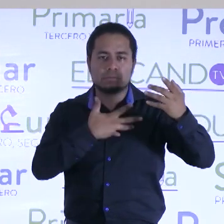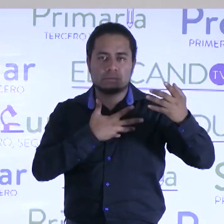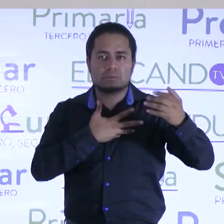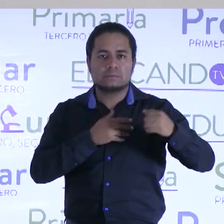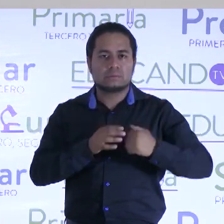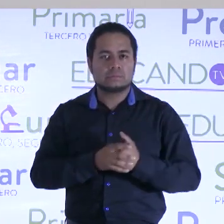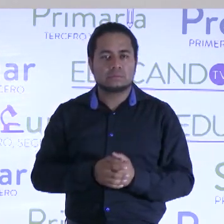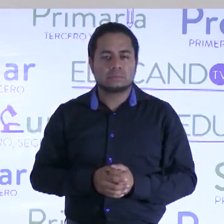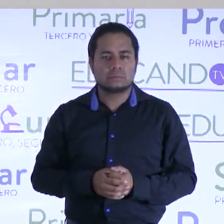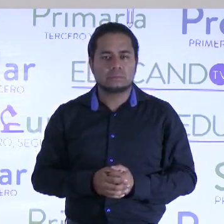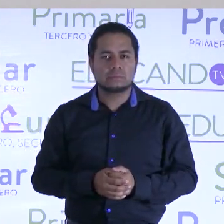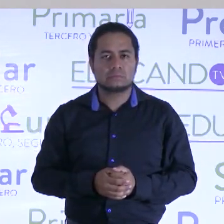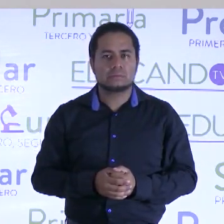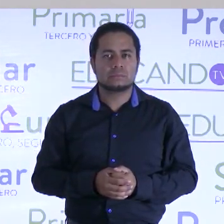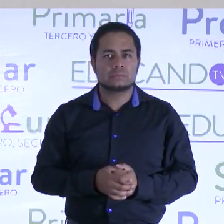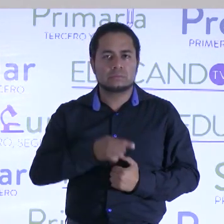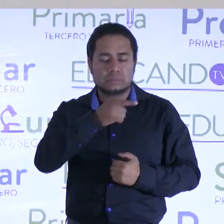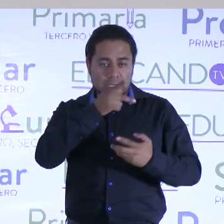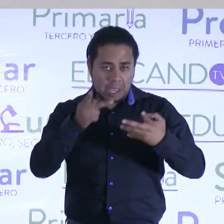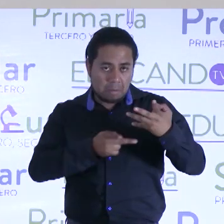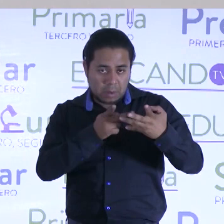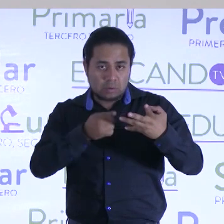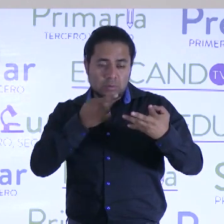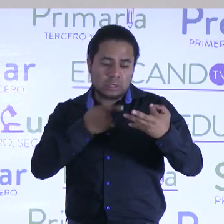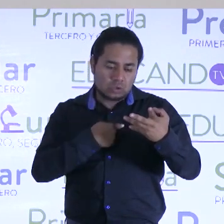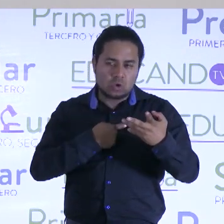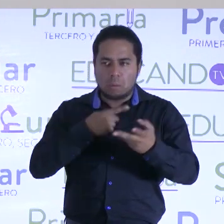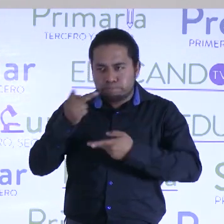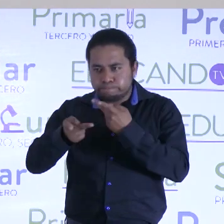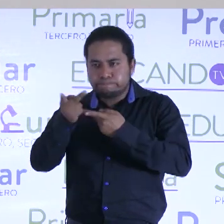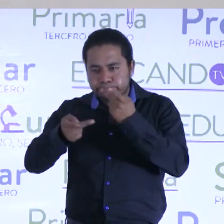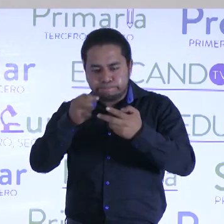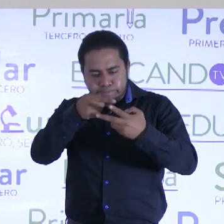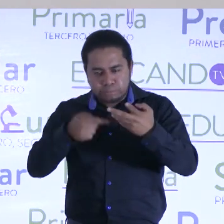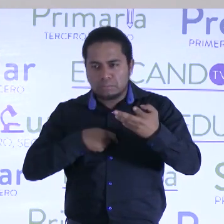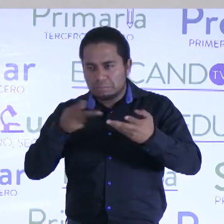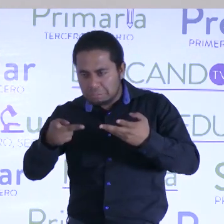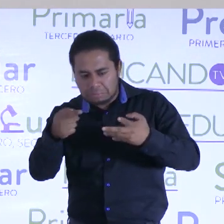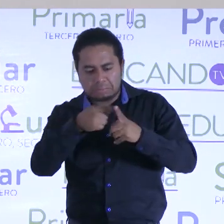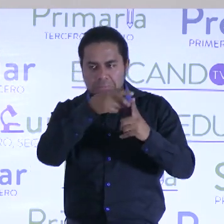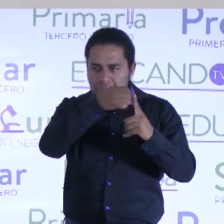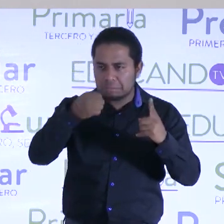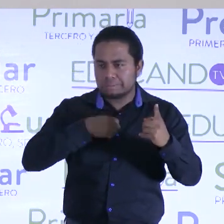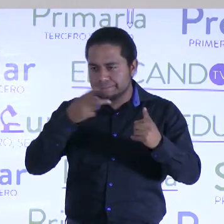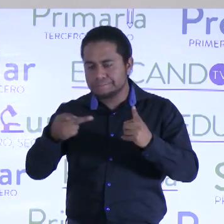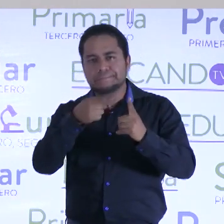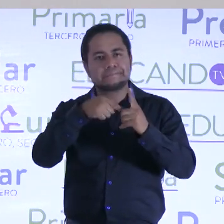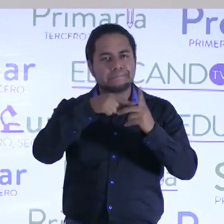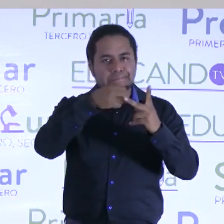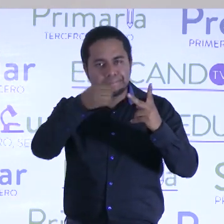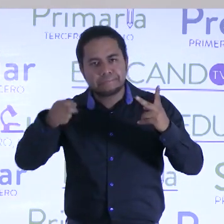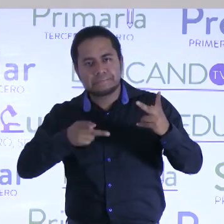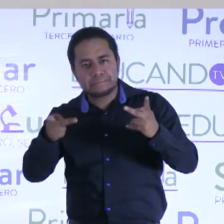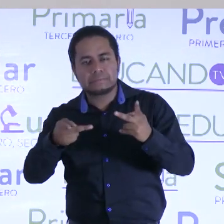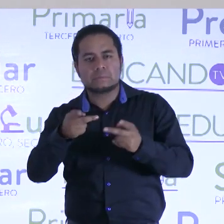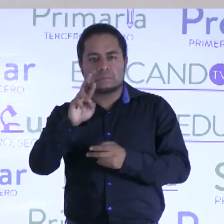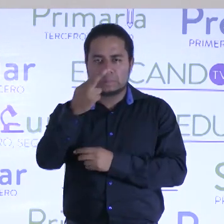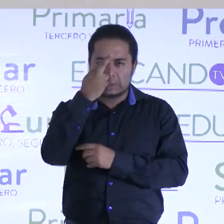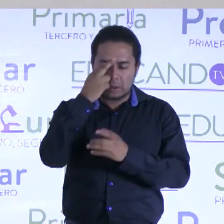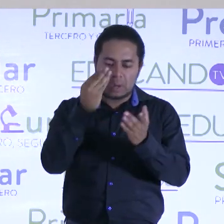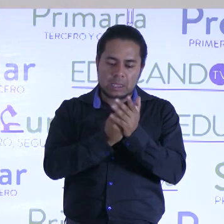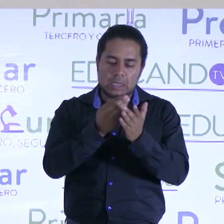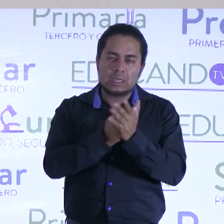Las preguntas que nosotros vamos a realizar. Es muy importante que recuerdes que en las